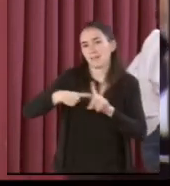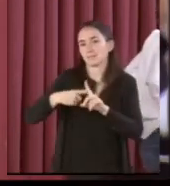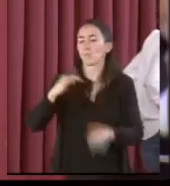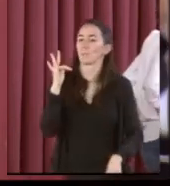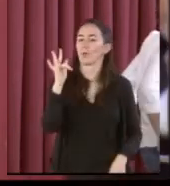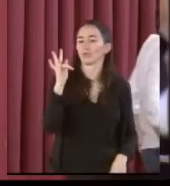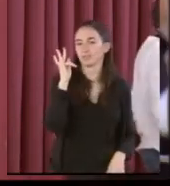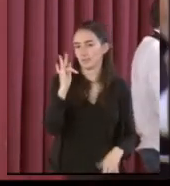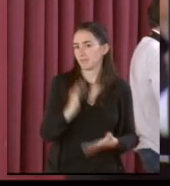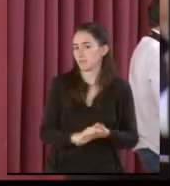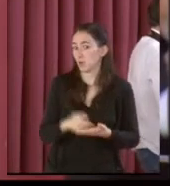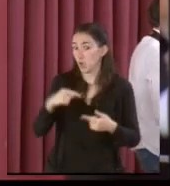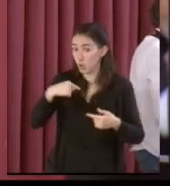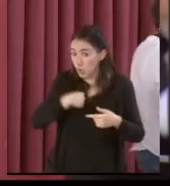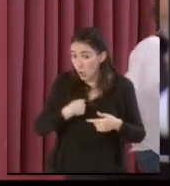positiva.